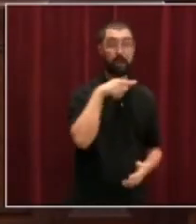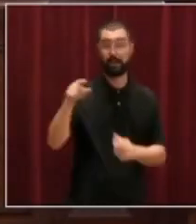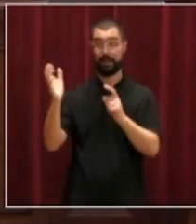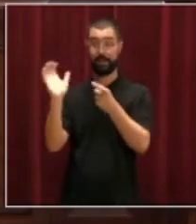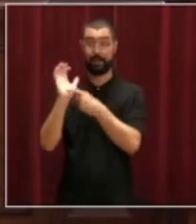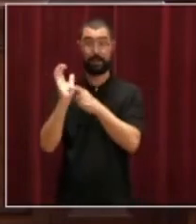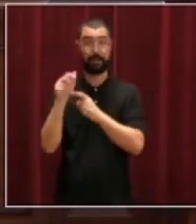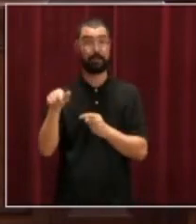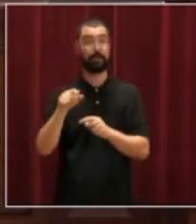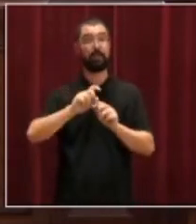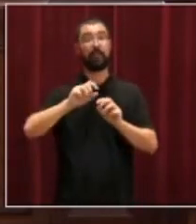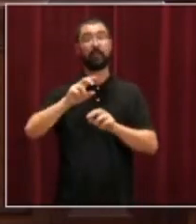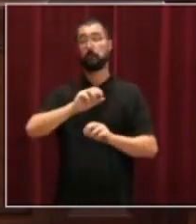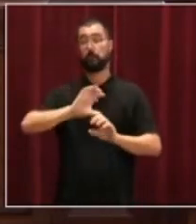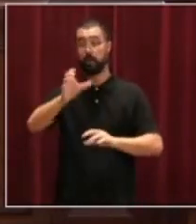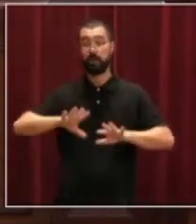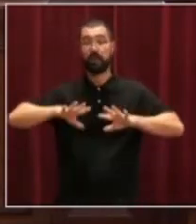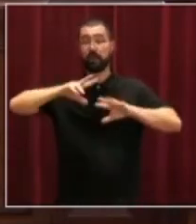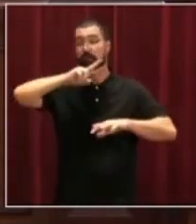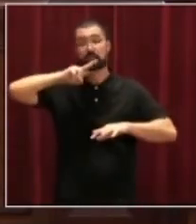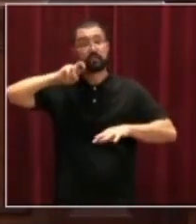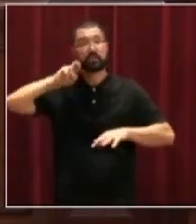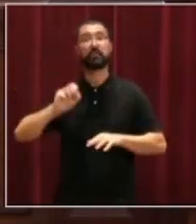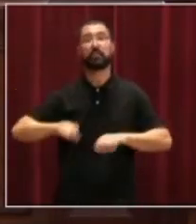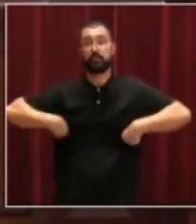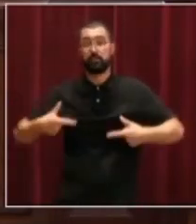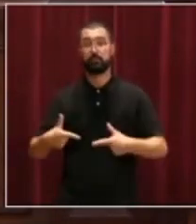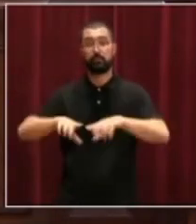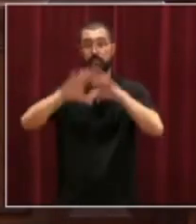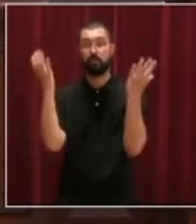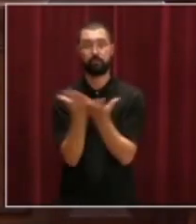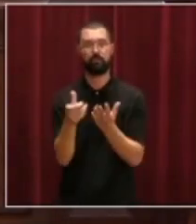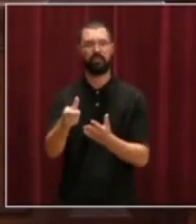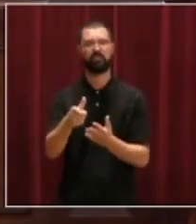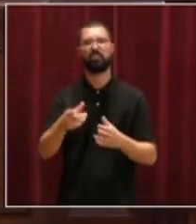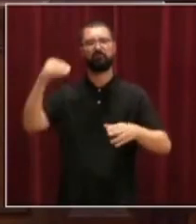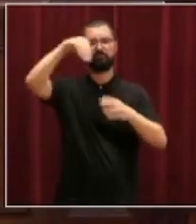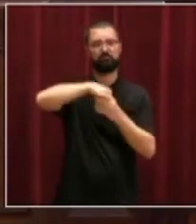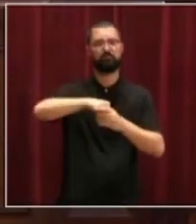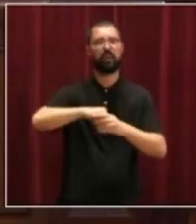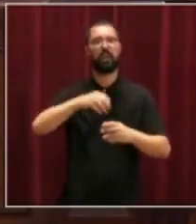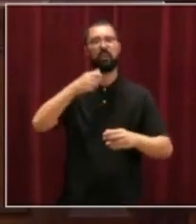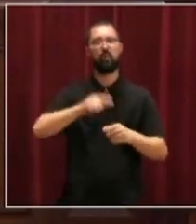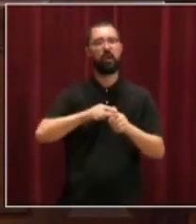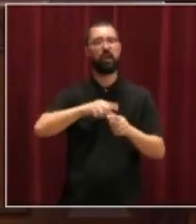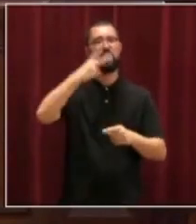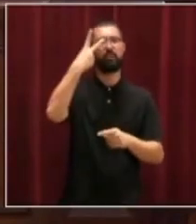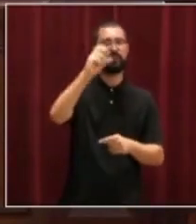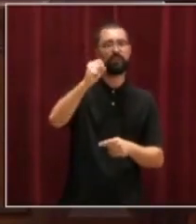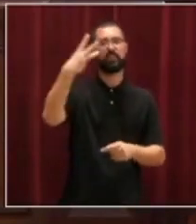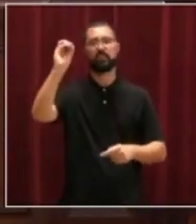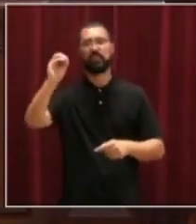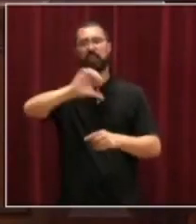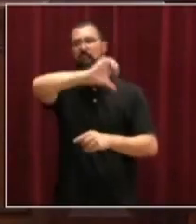menorca reserva de la biosfera en un instrumento más de la agenda 2030 para empobrecer a dos menorquines no lo